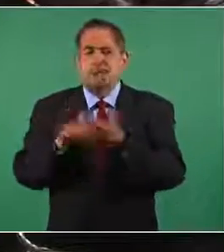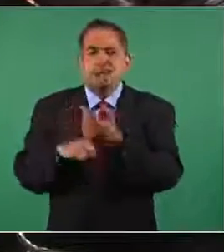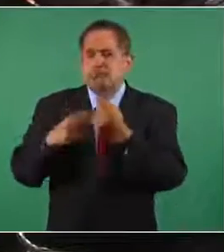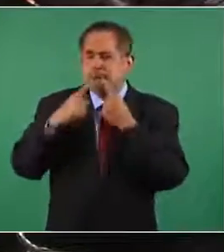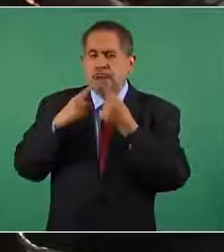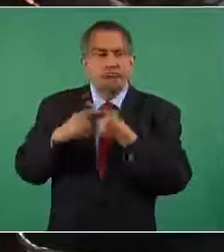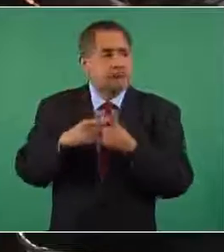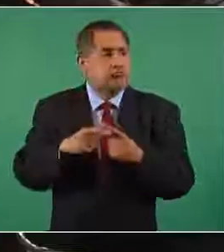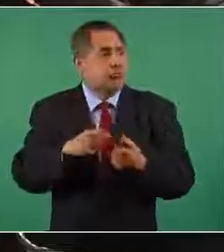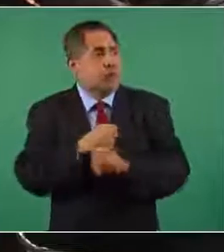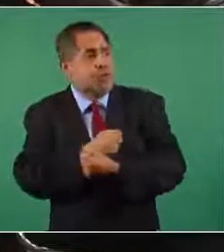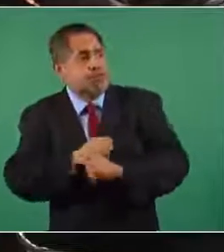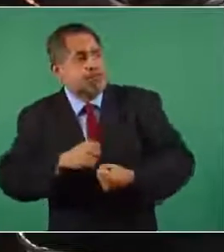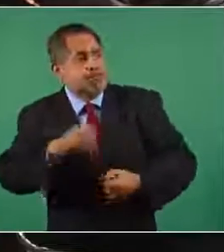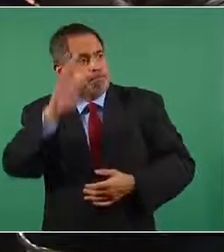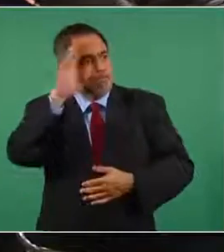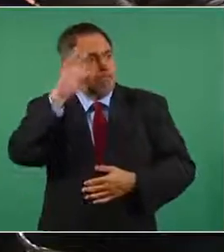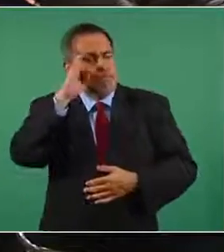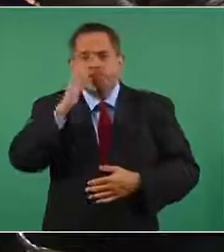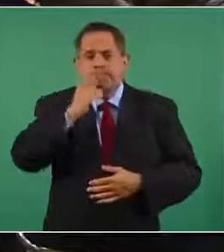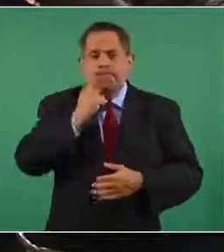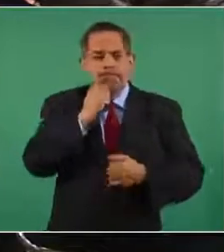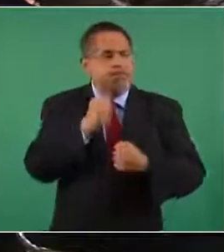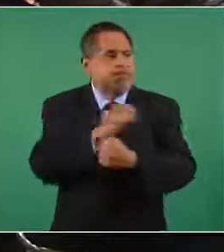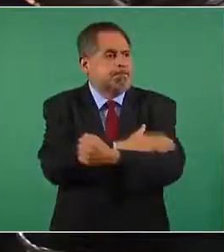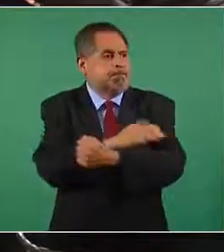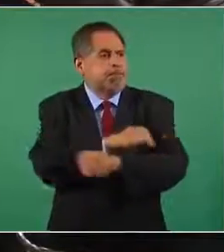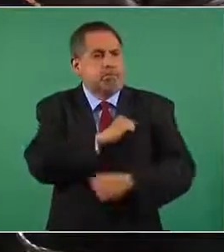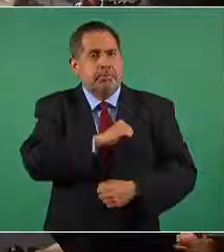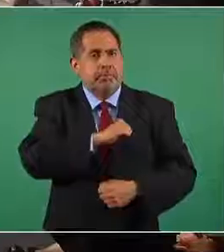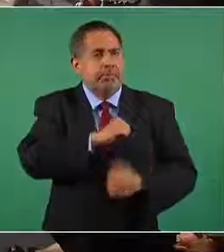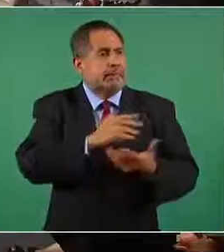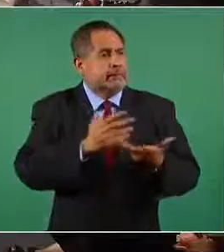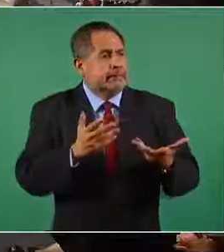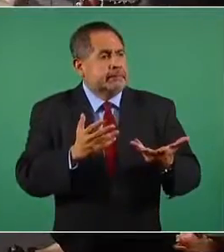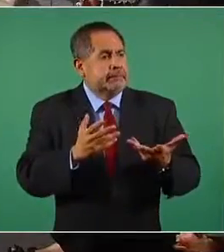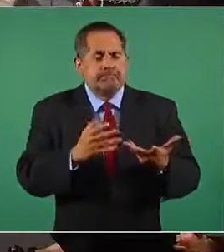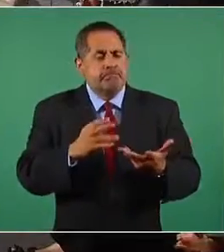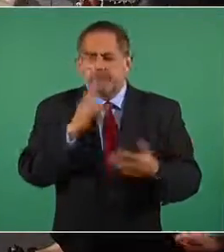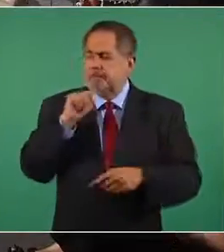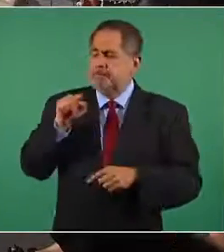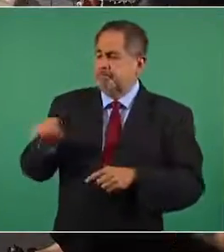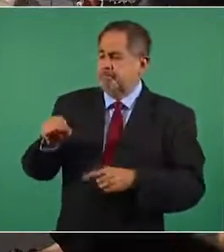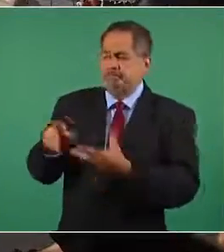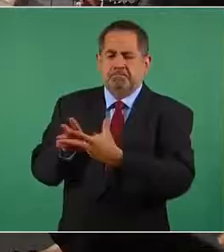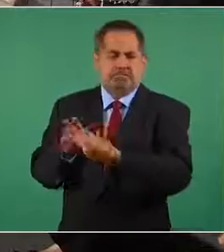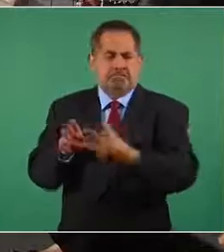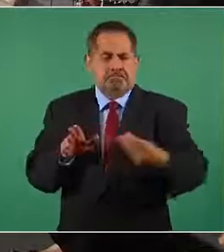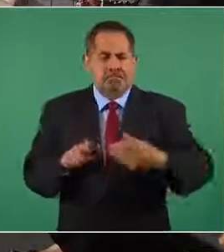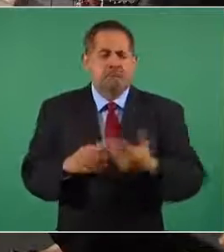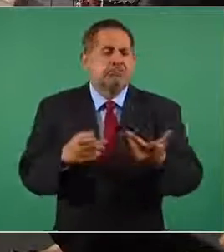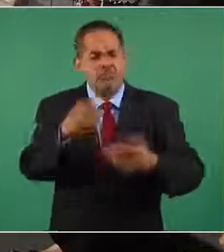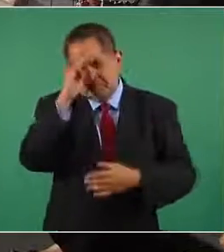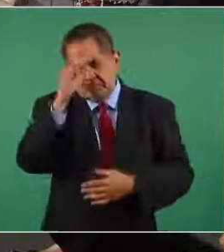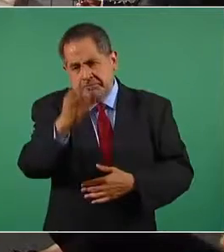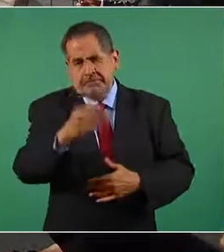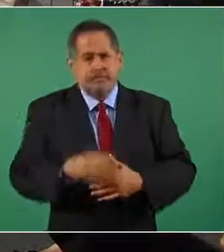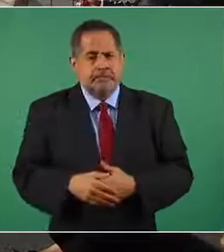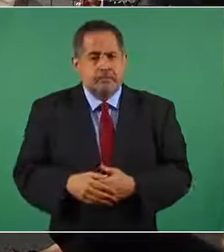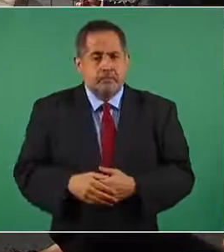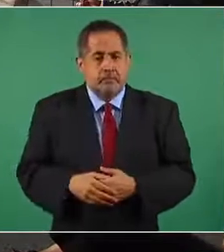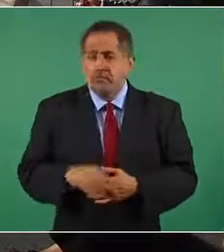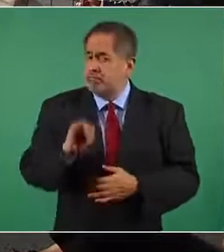la incidencia de la obesidad, la diabetes y la hipertensión en el país. Que es muy bueno el programa y que